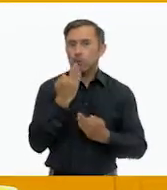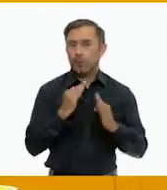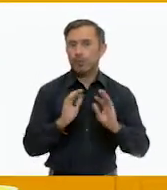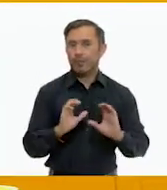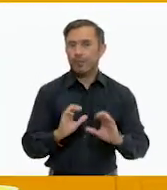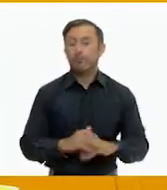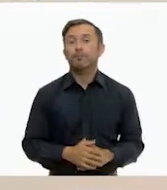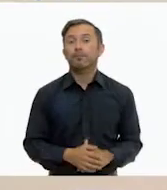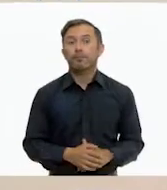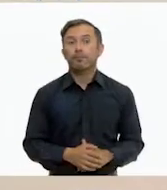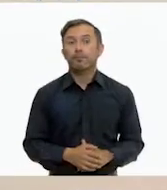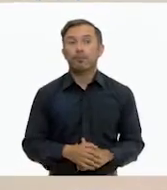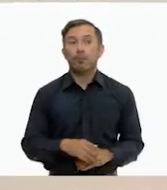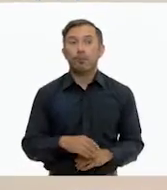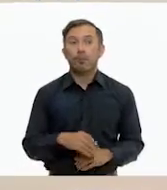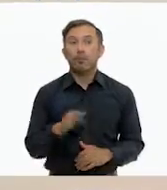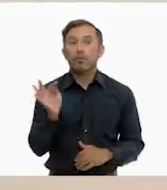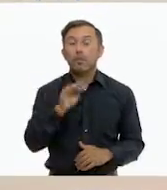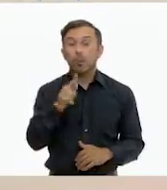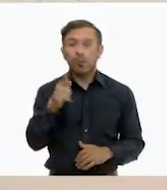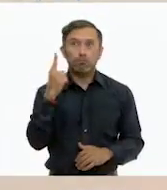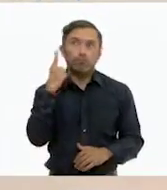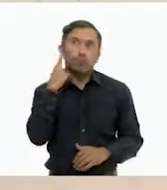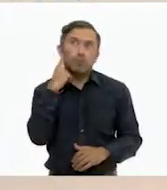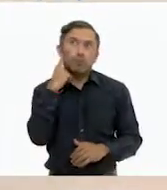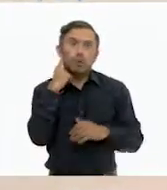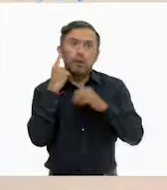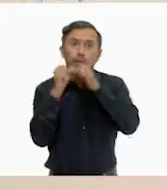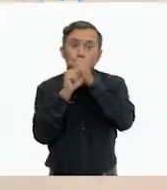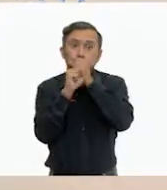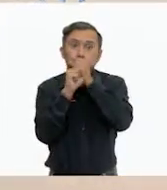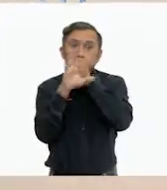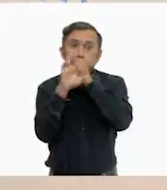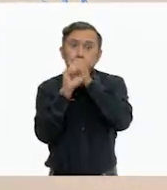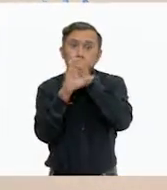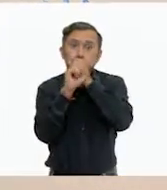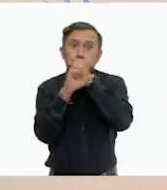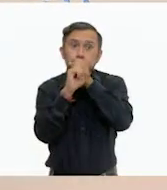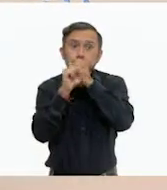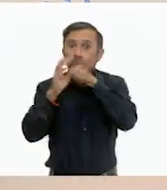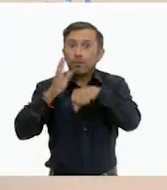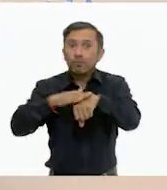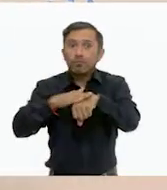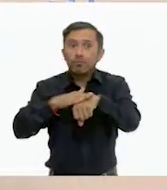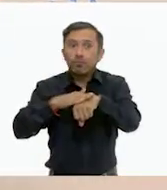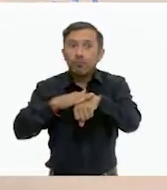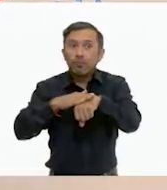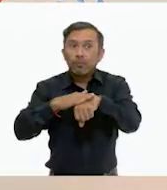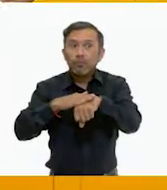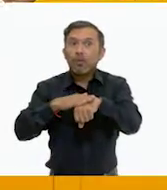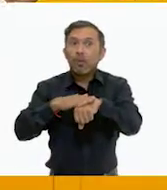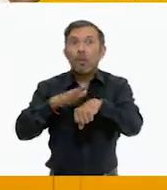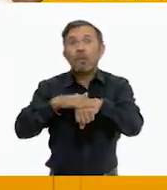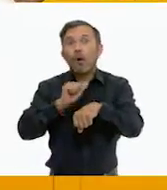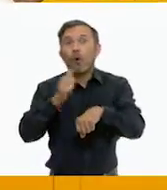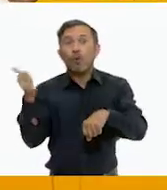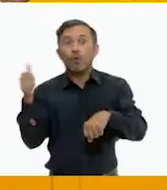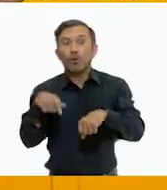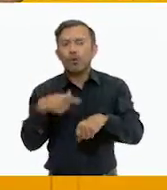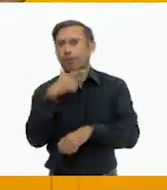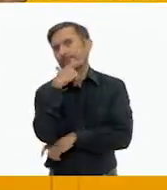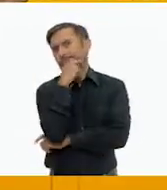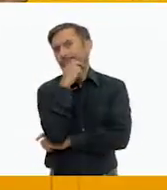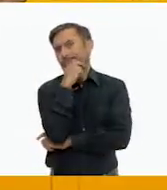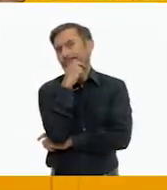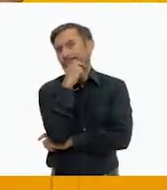Cuando escuches unas trompetas, tun, tun, tun, tun, tun, tun, tun, va a venir el preguntón.